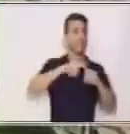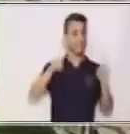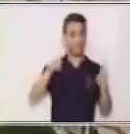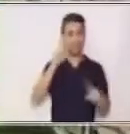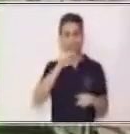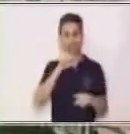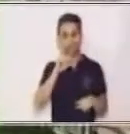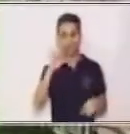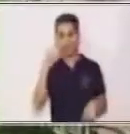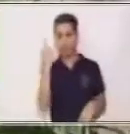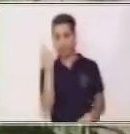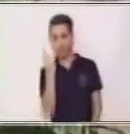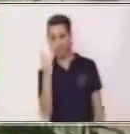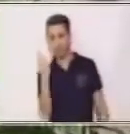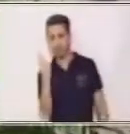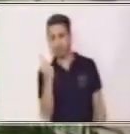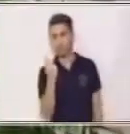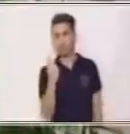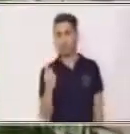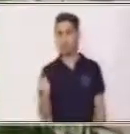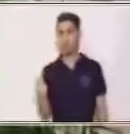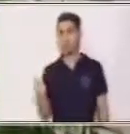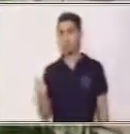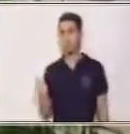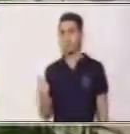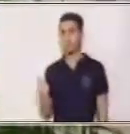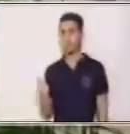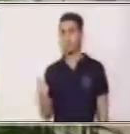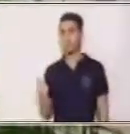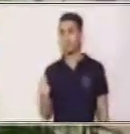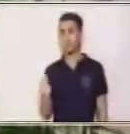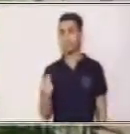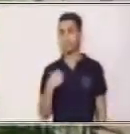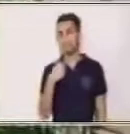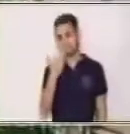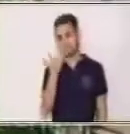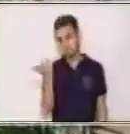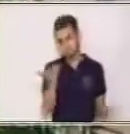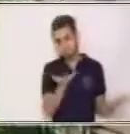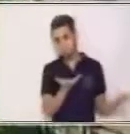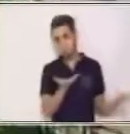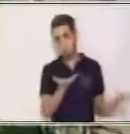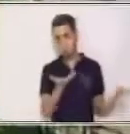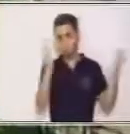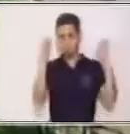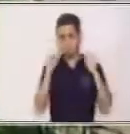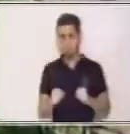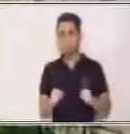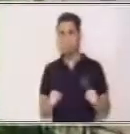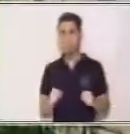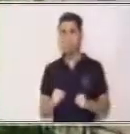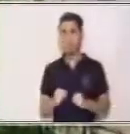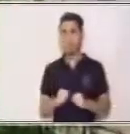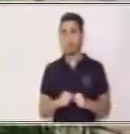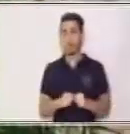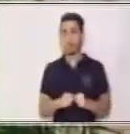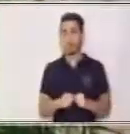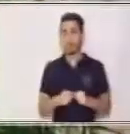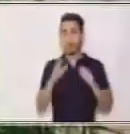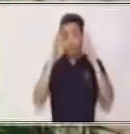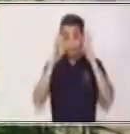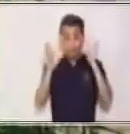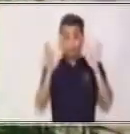de la unidad, ¿verdad? Te invito también a que puedas estar